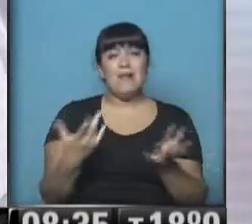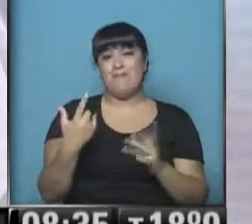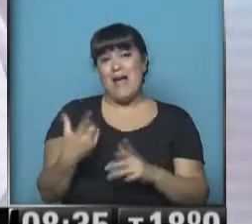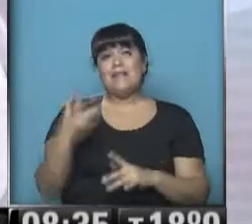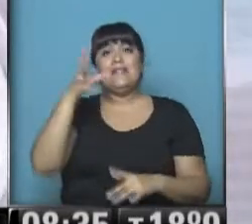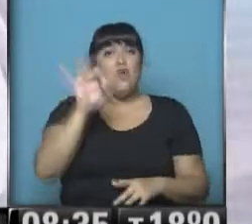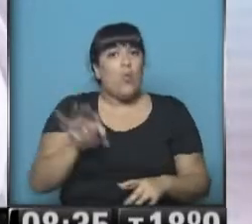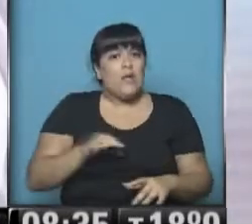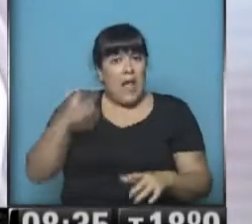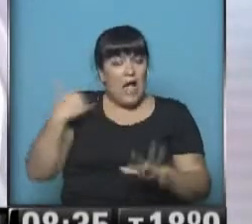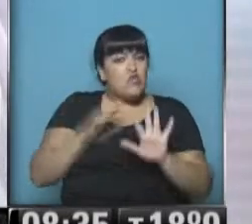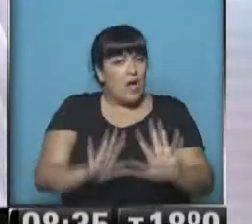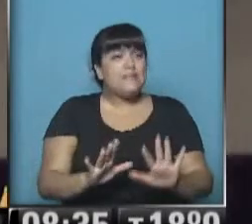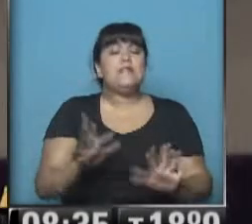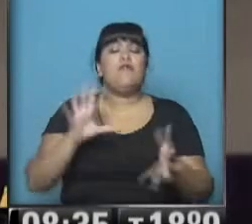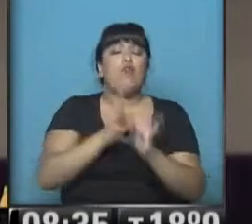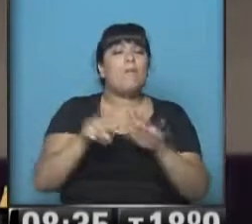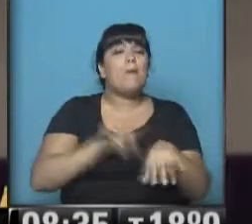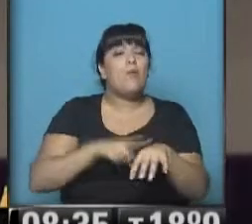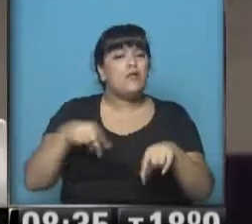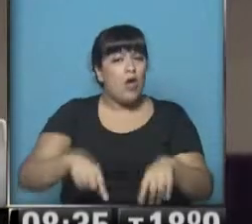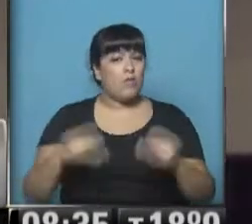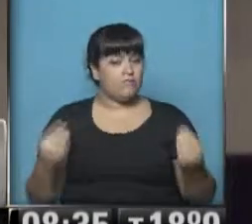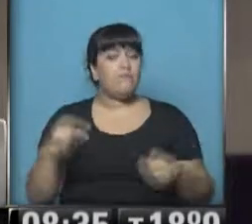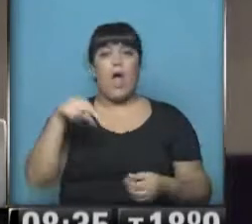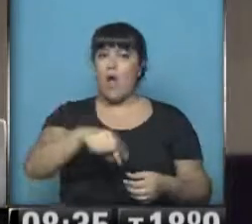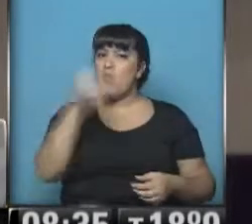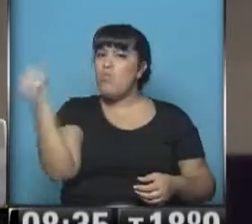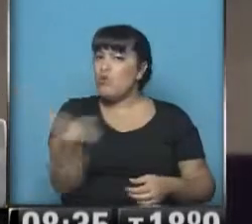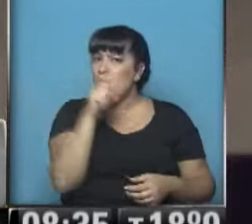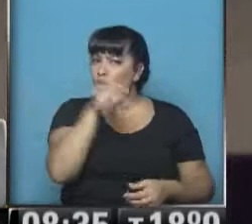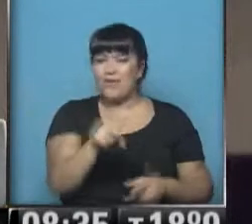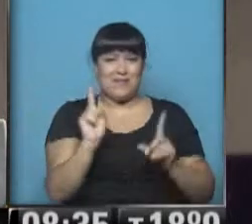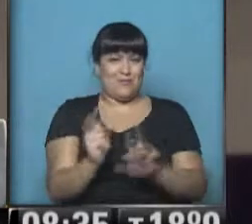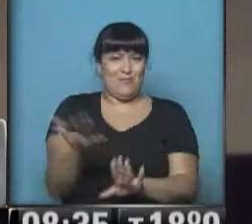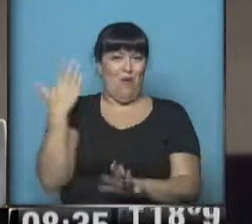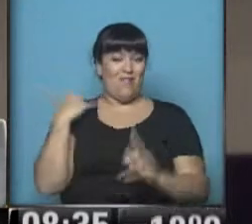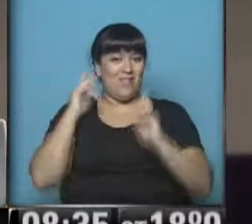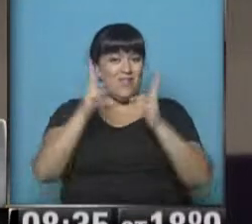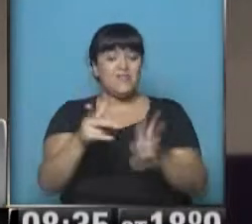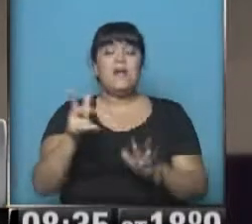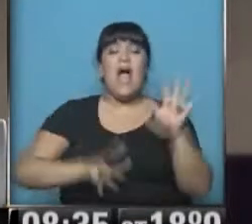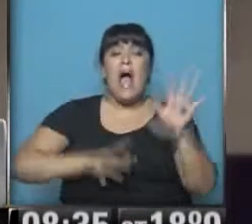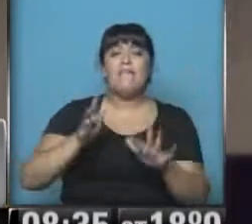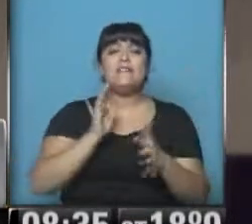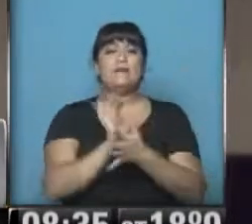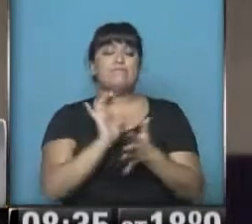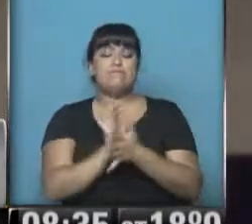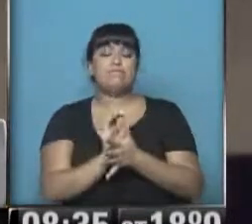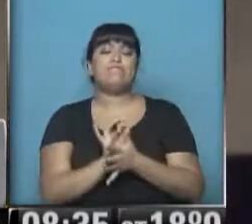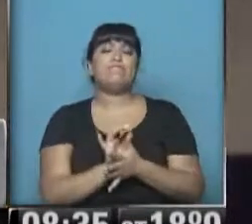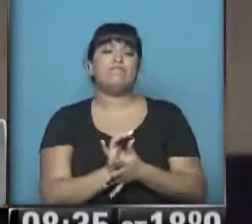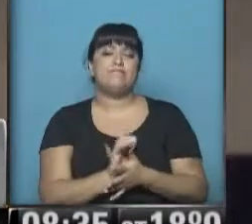cómo calificarías este momento de gran importancia justamente por lo que vos decís a veces uno tiene poca